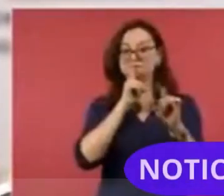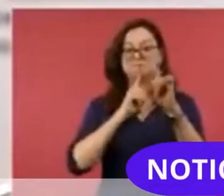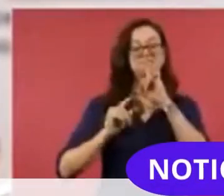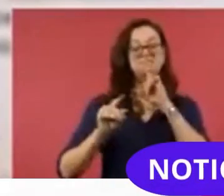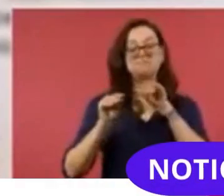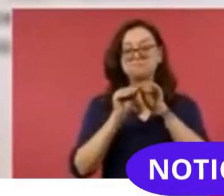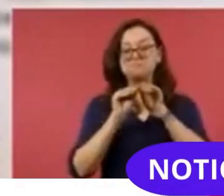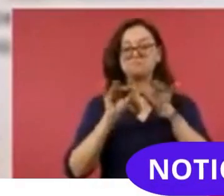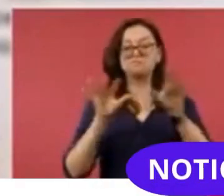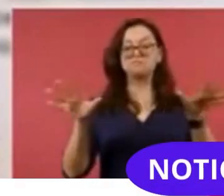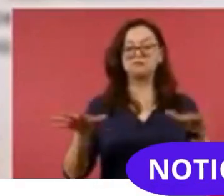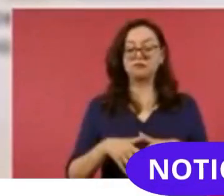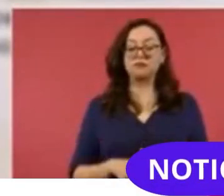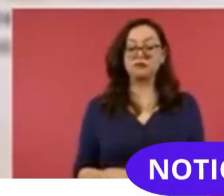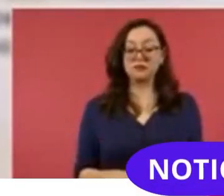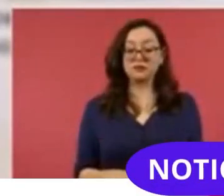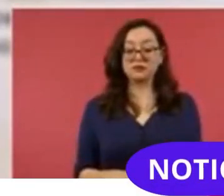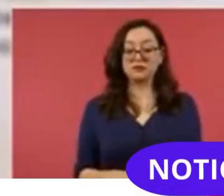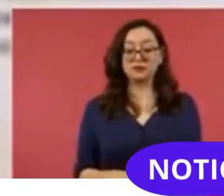El ministro de la